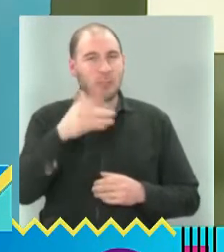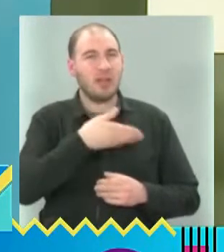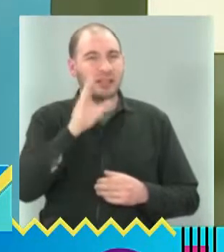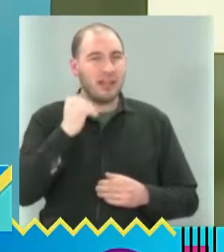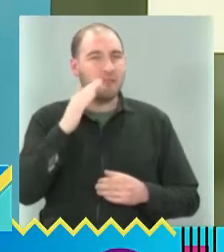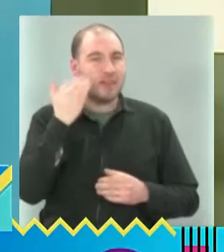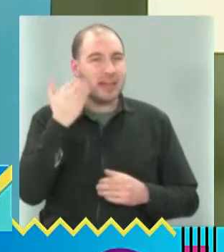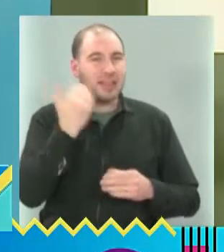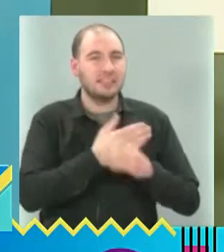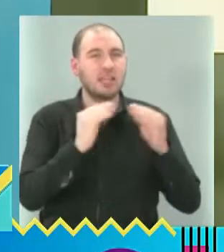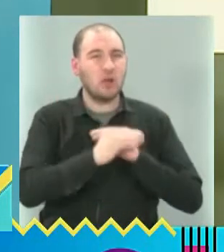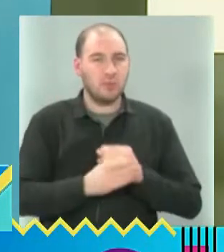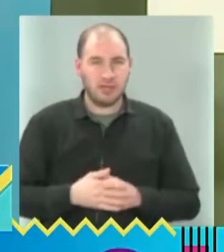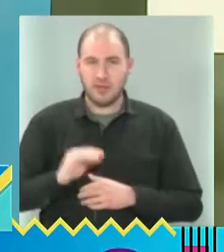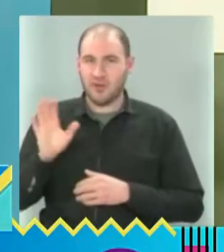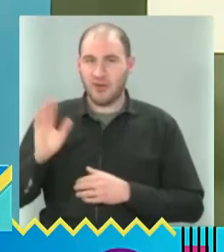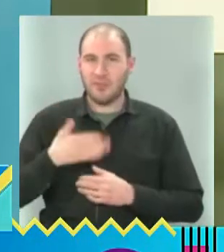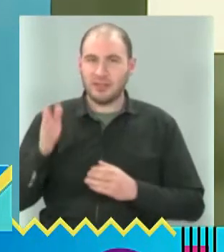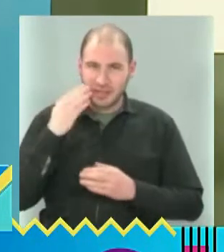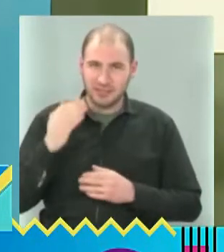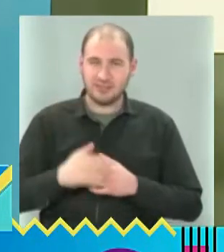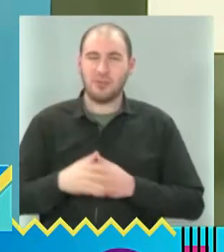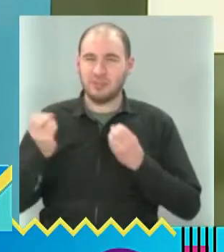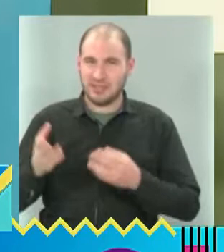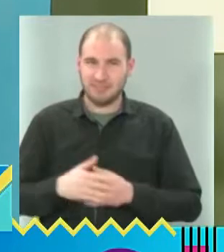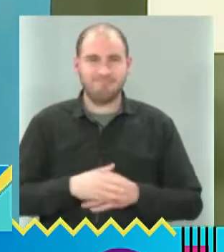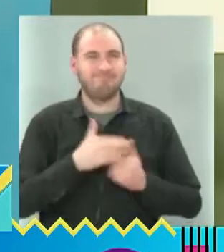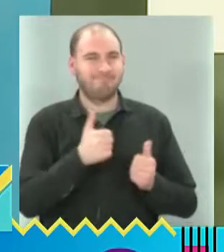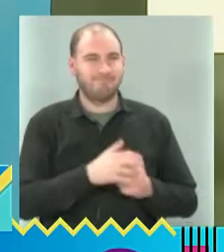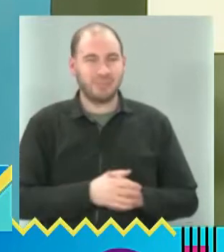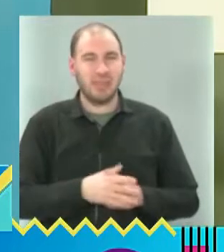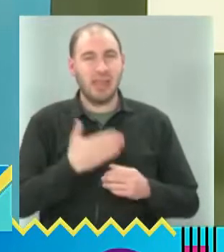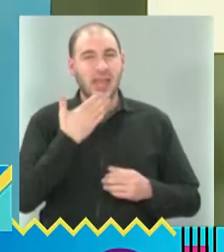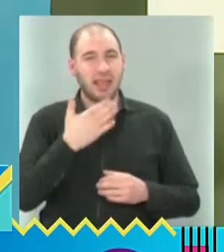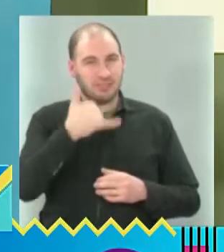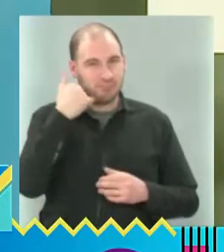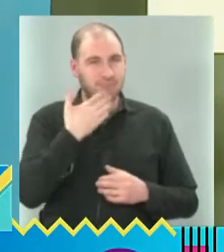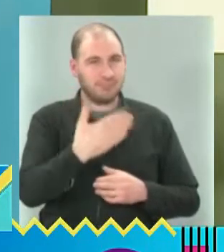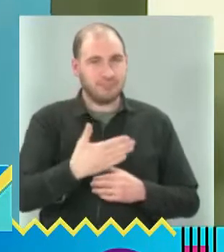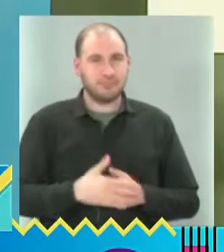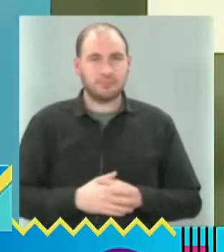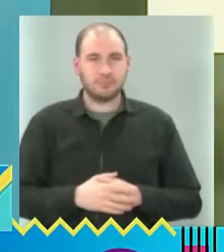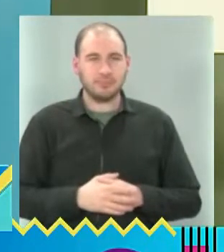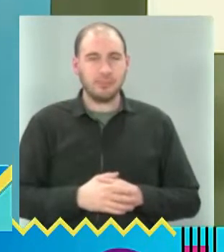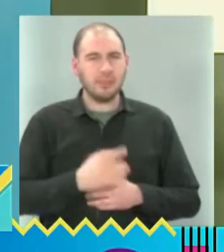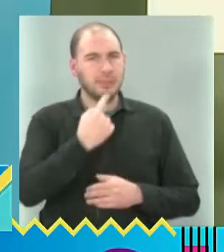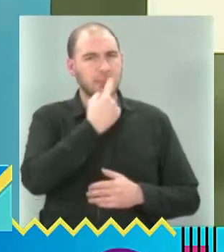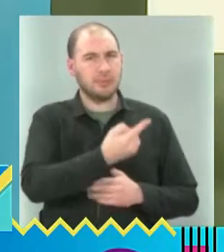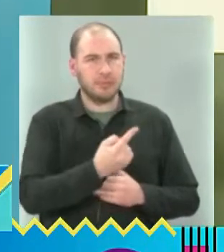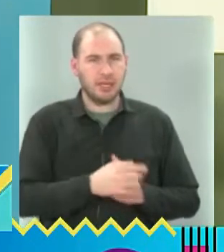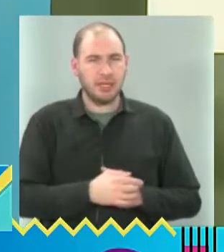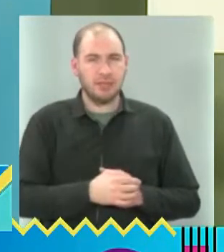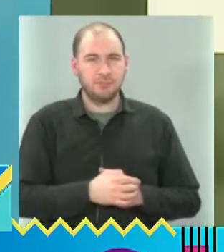tardes, Fernando Oviedo te saluda. Hola, buenas tardes, Fernanda, ¿cómo estás? Bien, muy bien. Bueno, muchas gracias por la comunicación y consultarte,